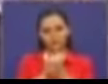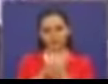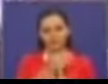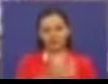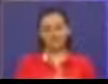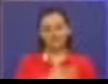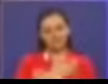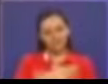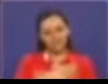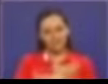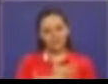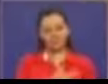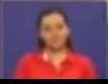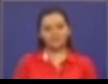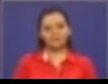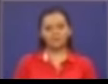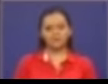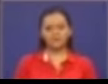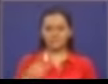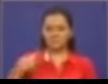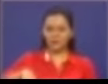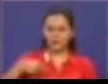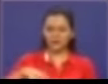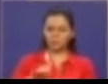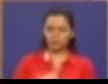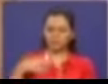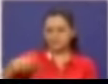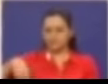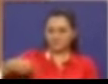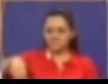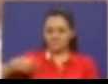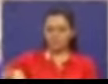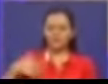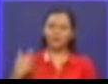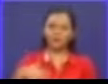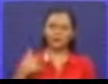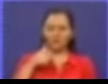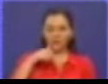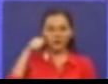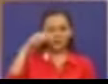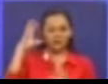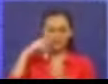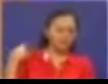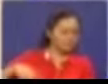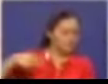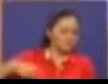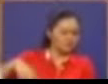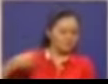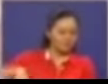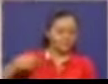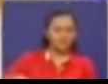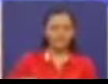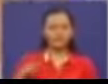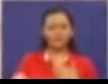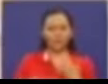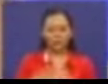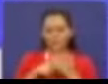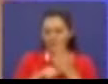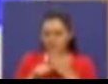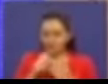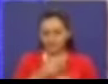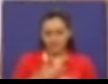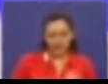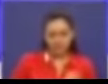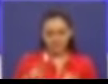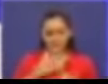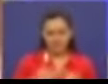La saluda mucho. Qué gran bailarina que es, ¿no? Qué bárbara, cómo nos sacó el aire a toditos. Nos acaba de bailar la canciller, presidente,